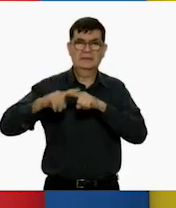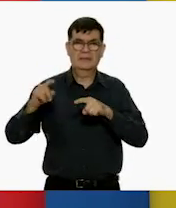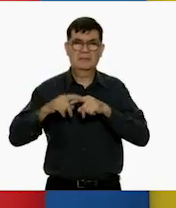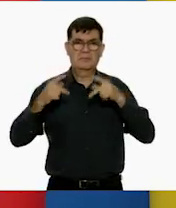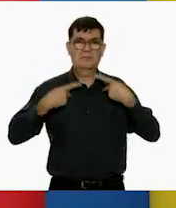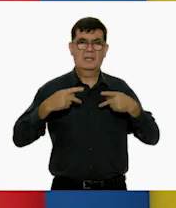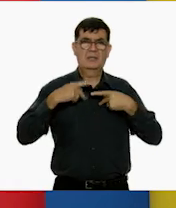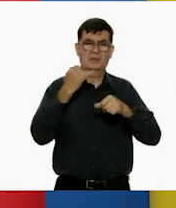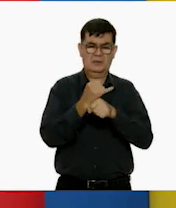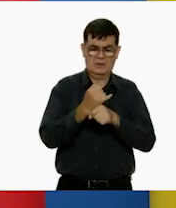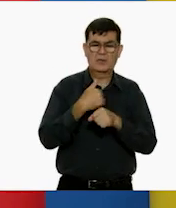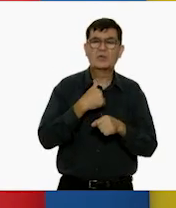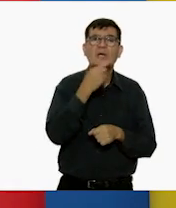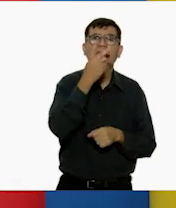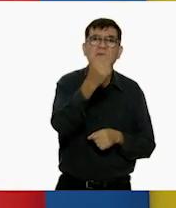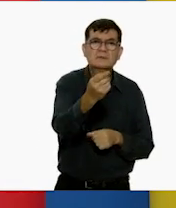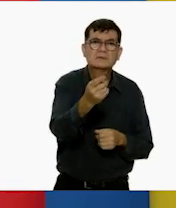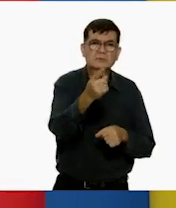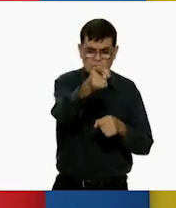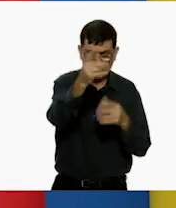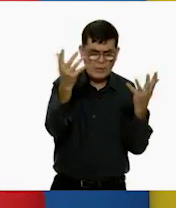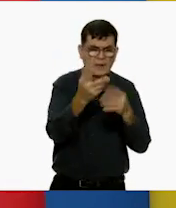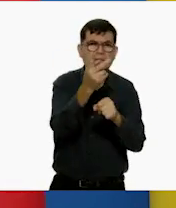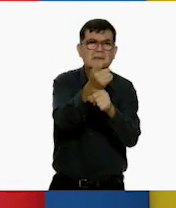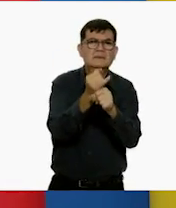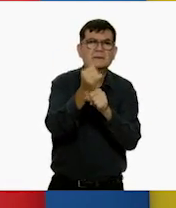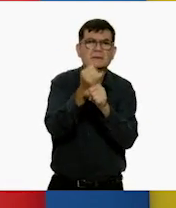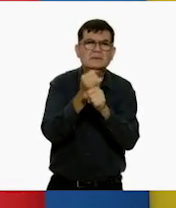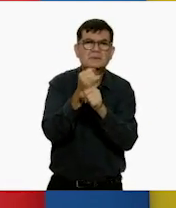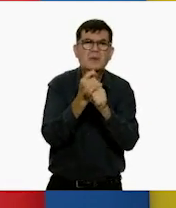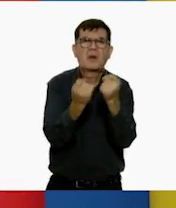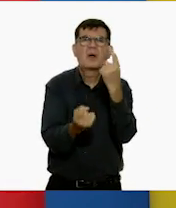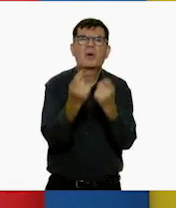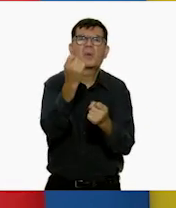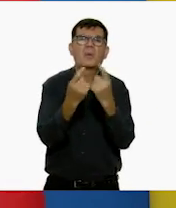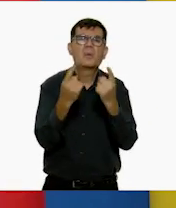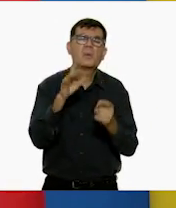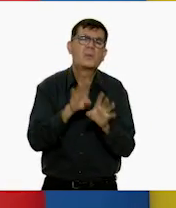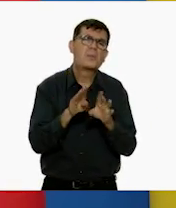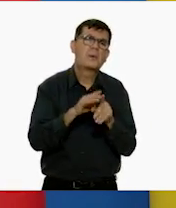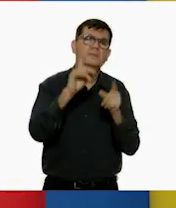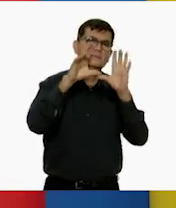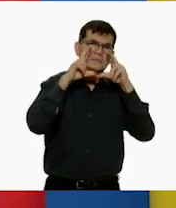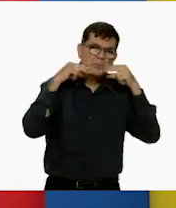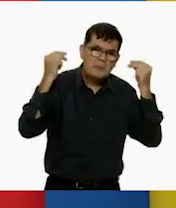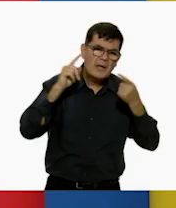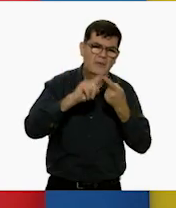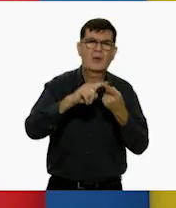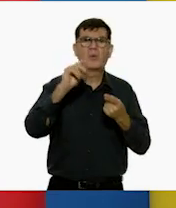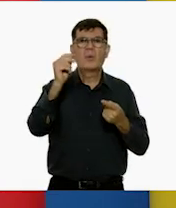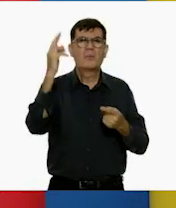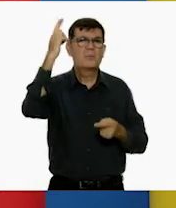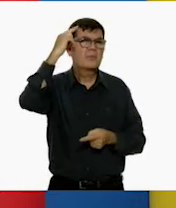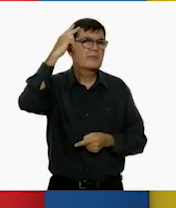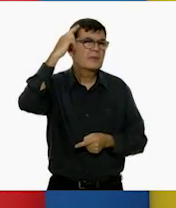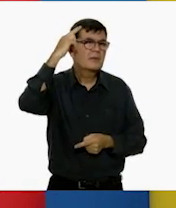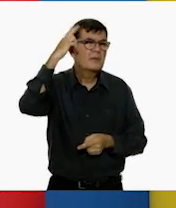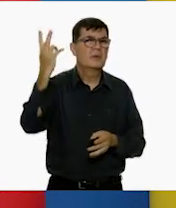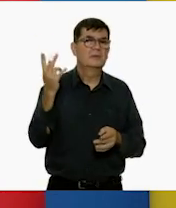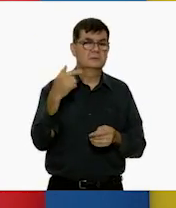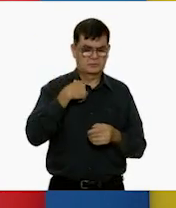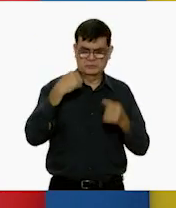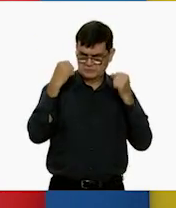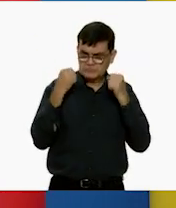personajes, los invitamos a que investiguen la biografía de alguno de ellos, como Emiliano Zapata o Porfirio Díaz.